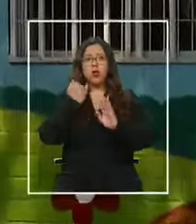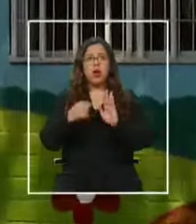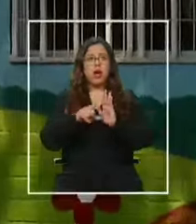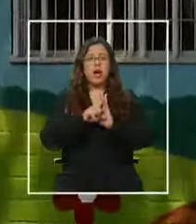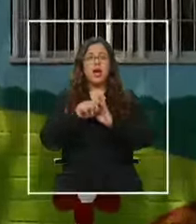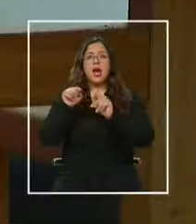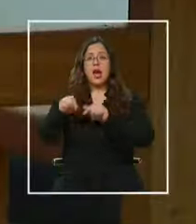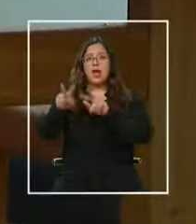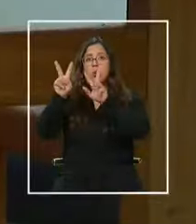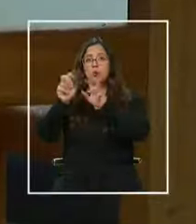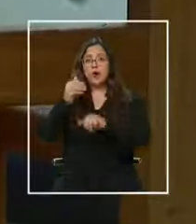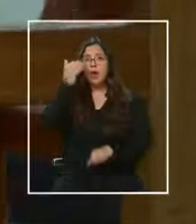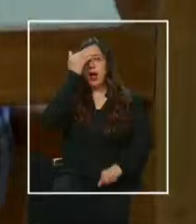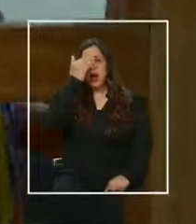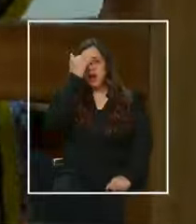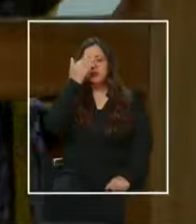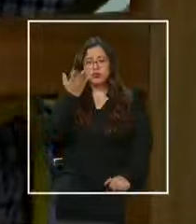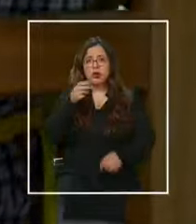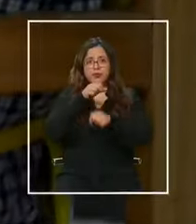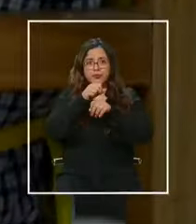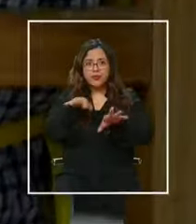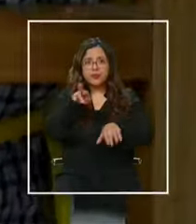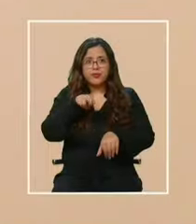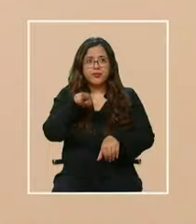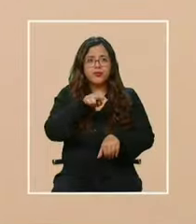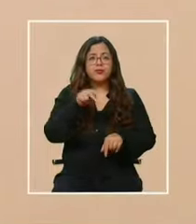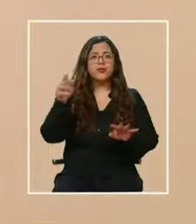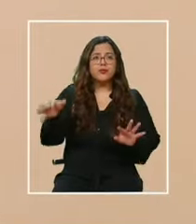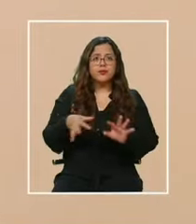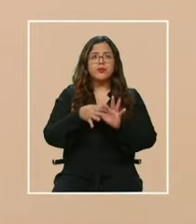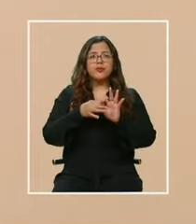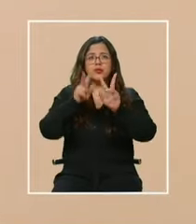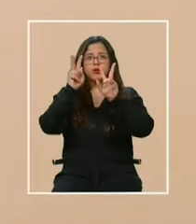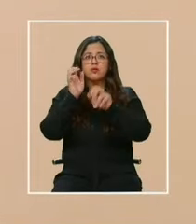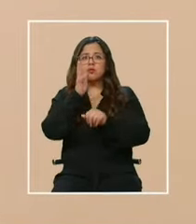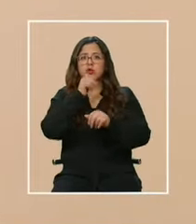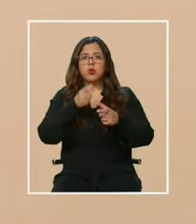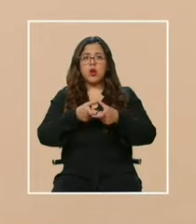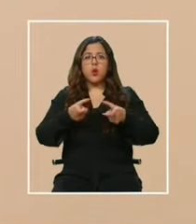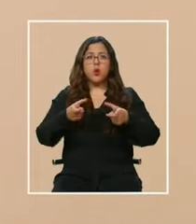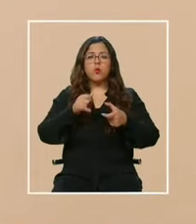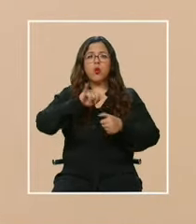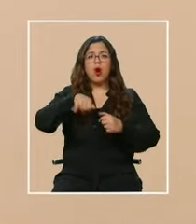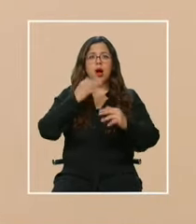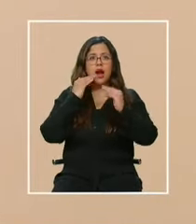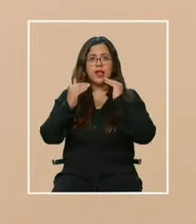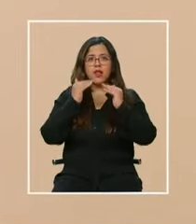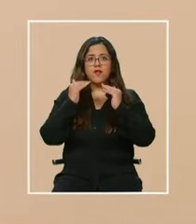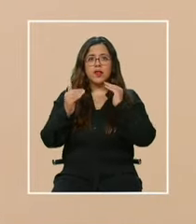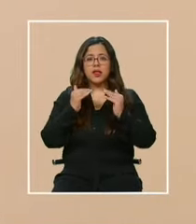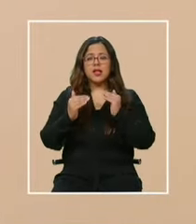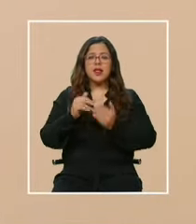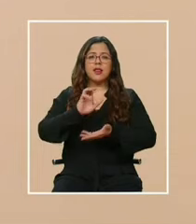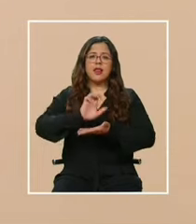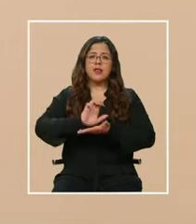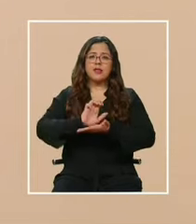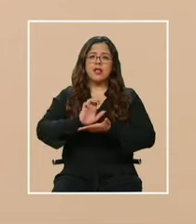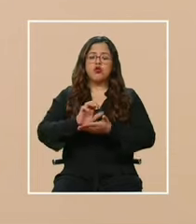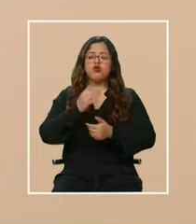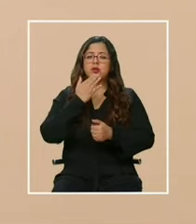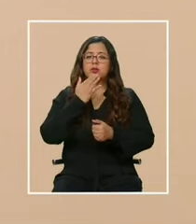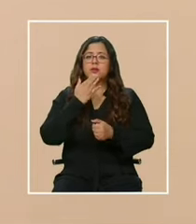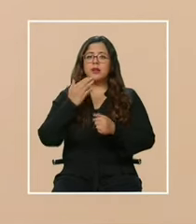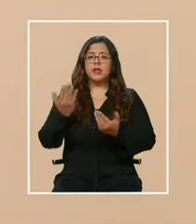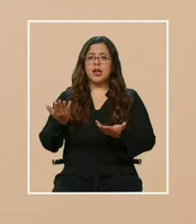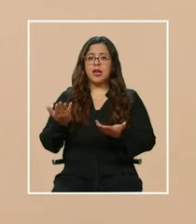un fenómeno muy preocupante, pues tiene relación directa con la falta de cupos en los jardines infantiles estatales, y además